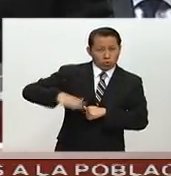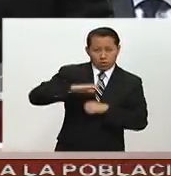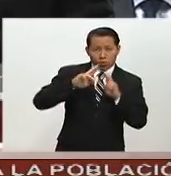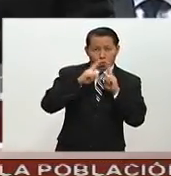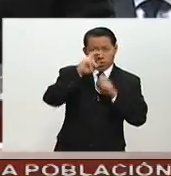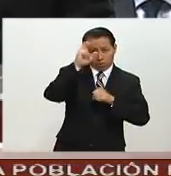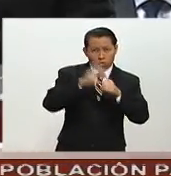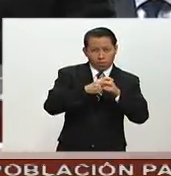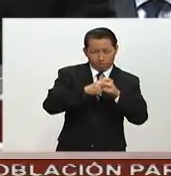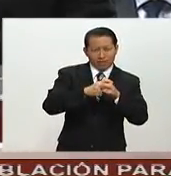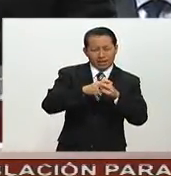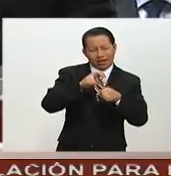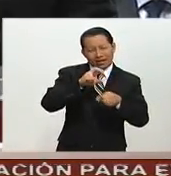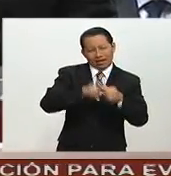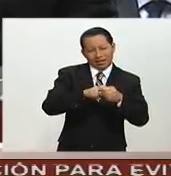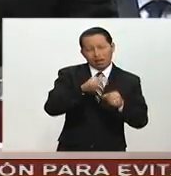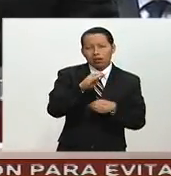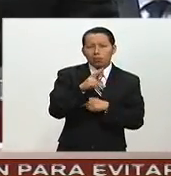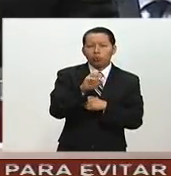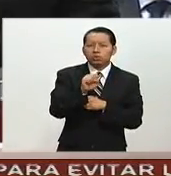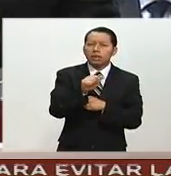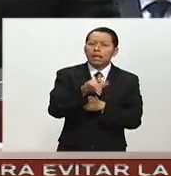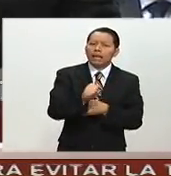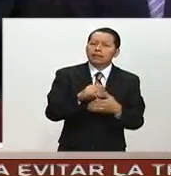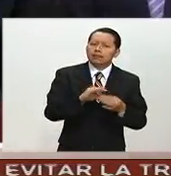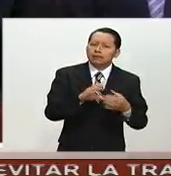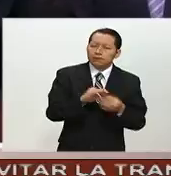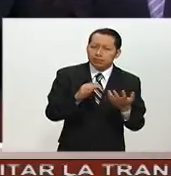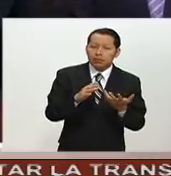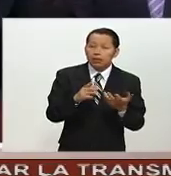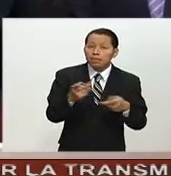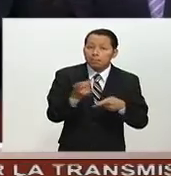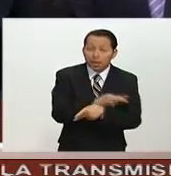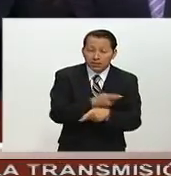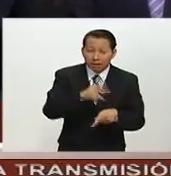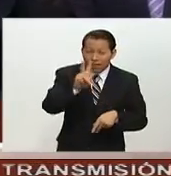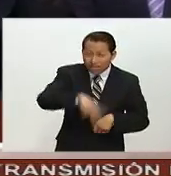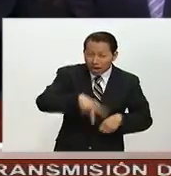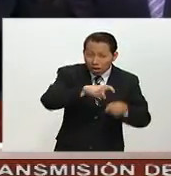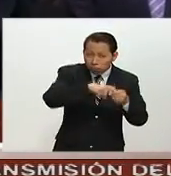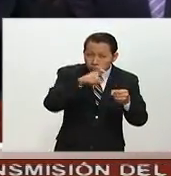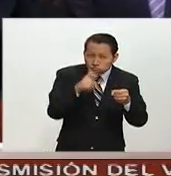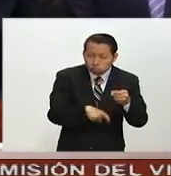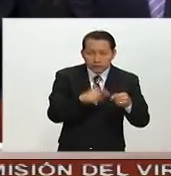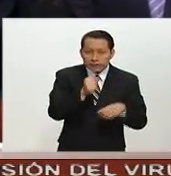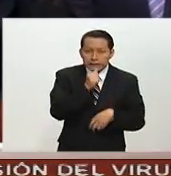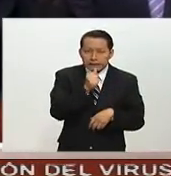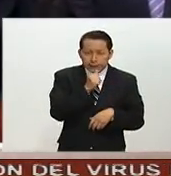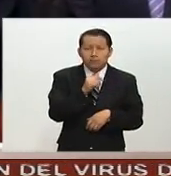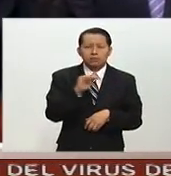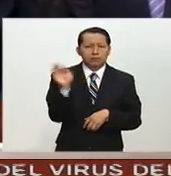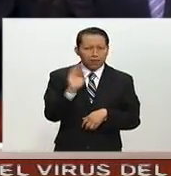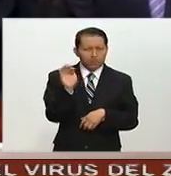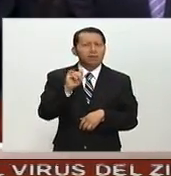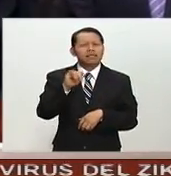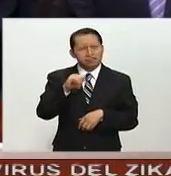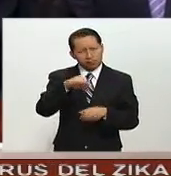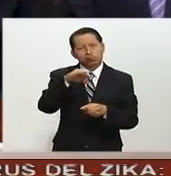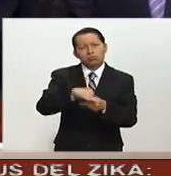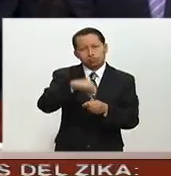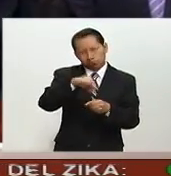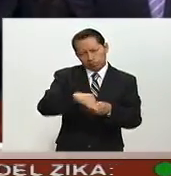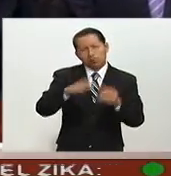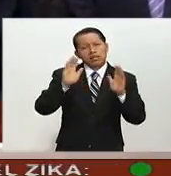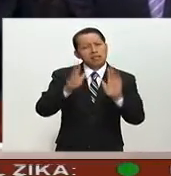Europea con sede en Bruselas su intención de abandonar la Unión Europea. Es decir, es cierto que el referéndum ya